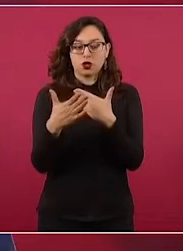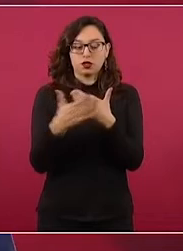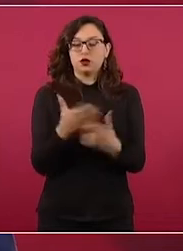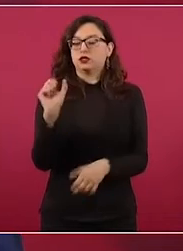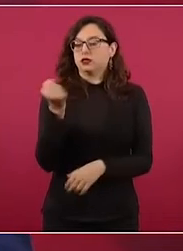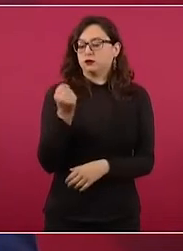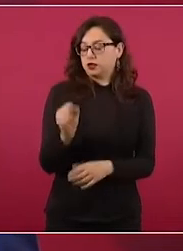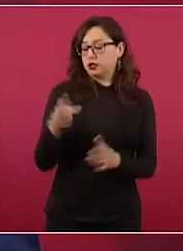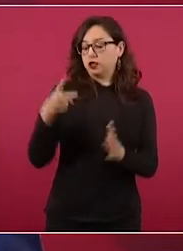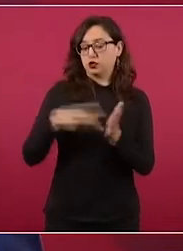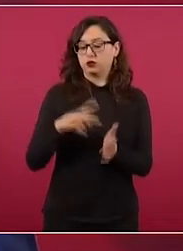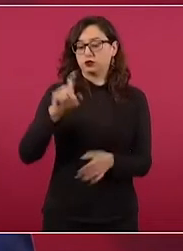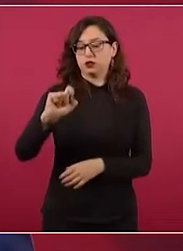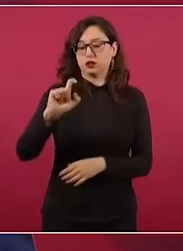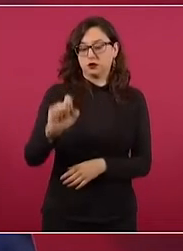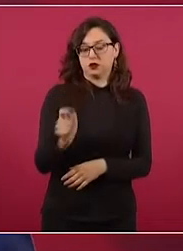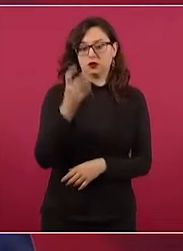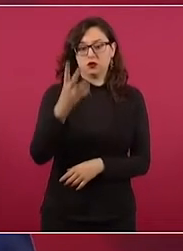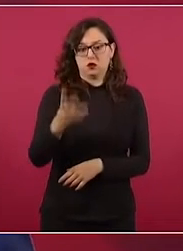ya